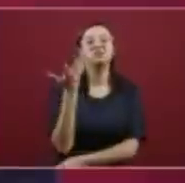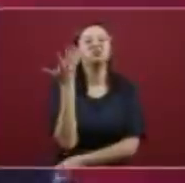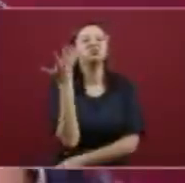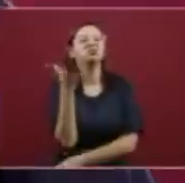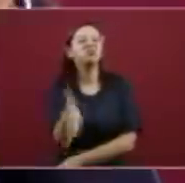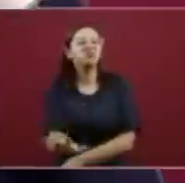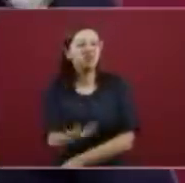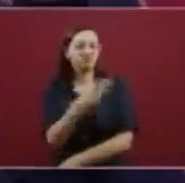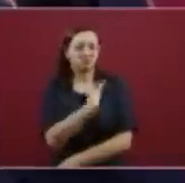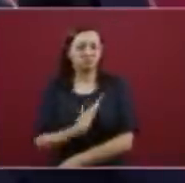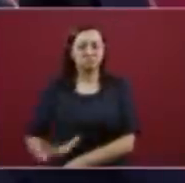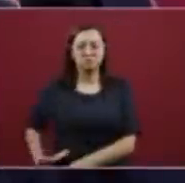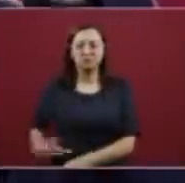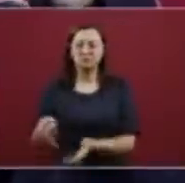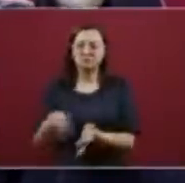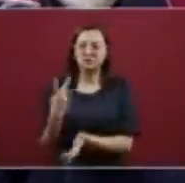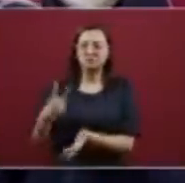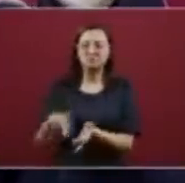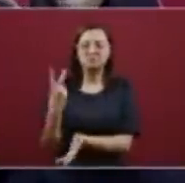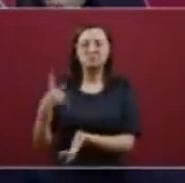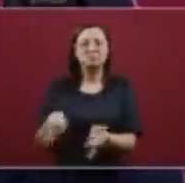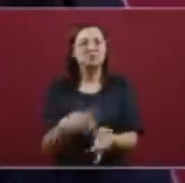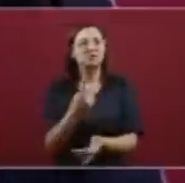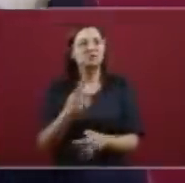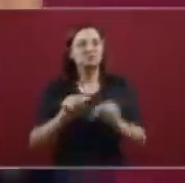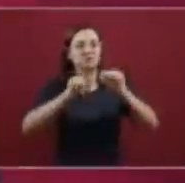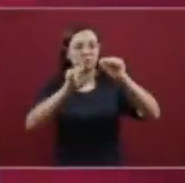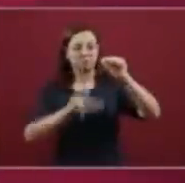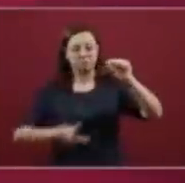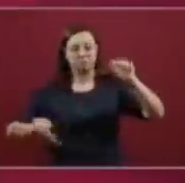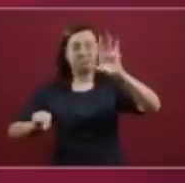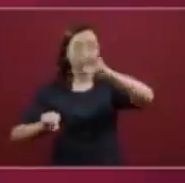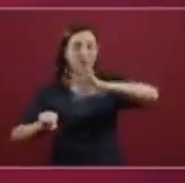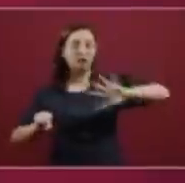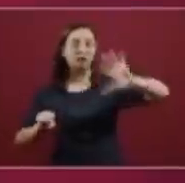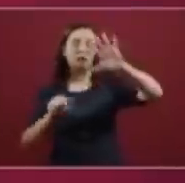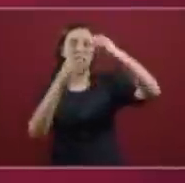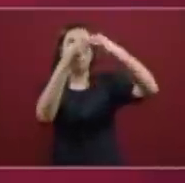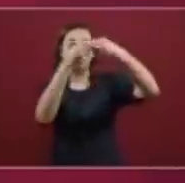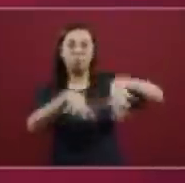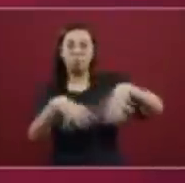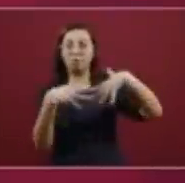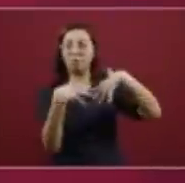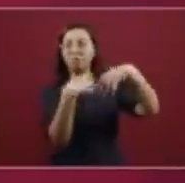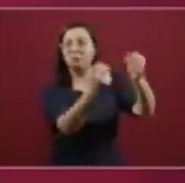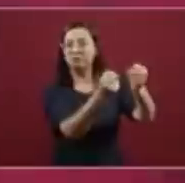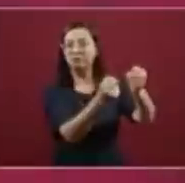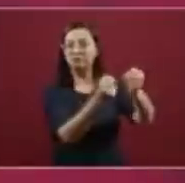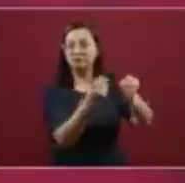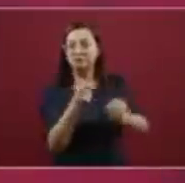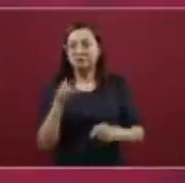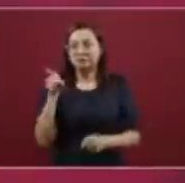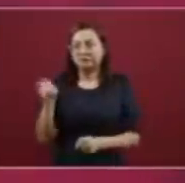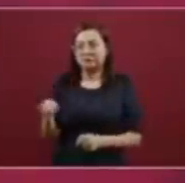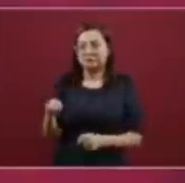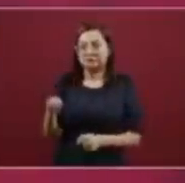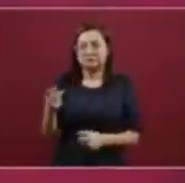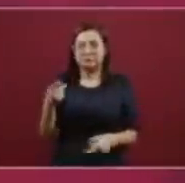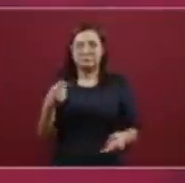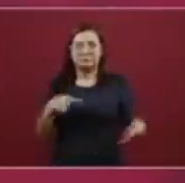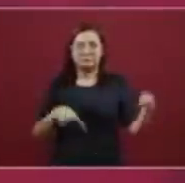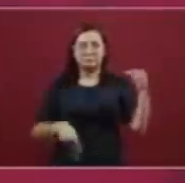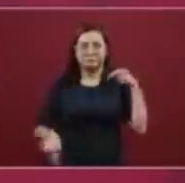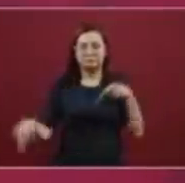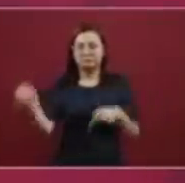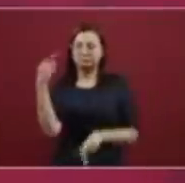Entonces se tiene que ir al exilio, a Colombia. Y los